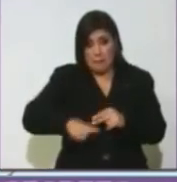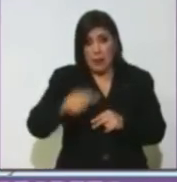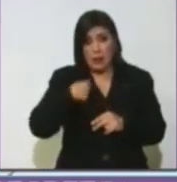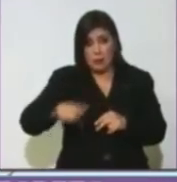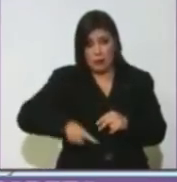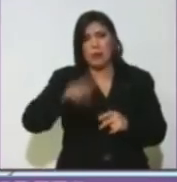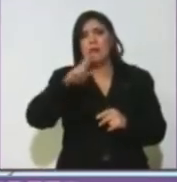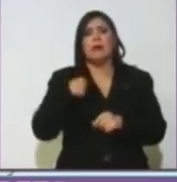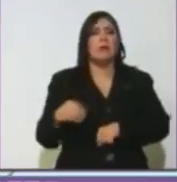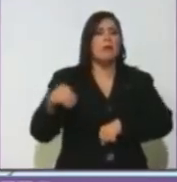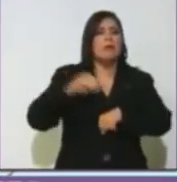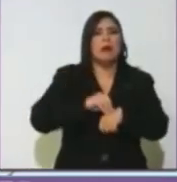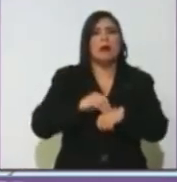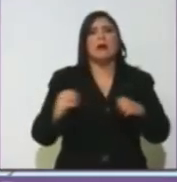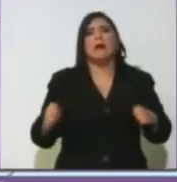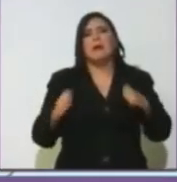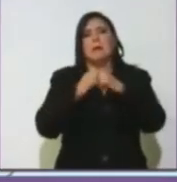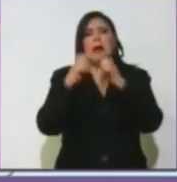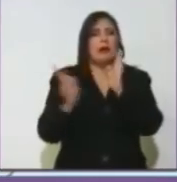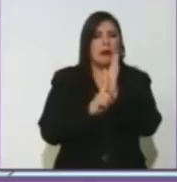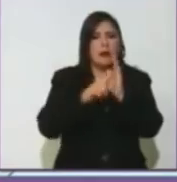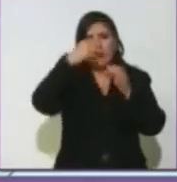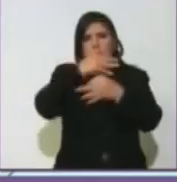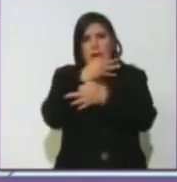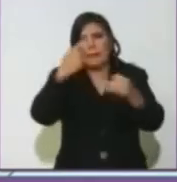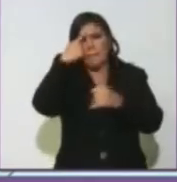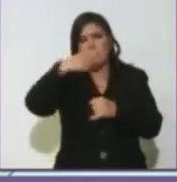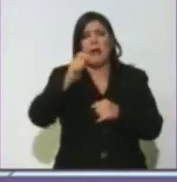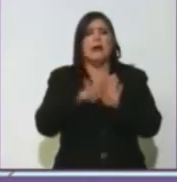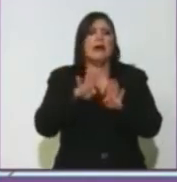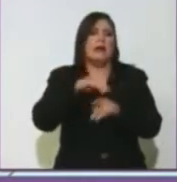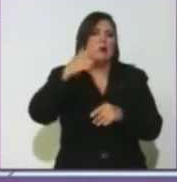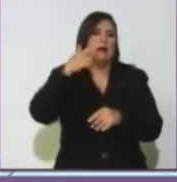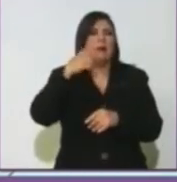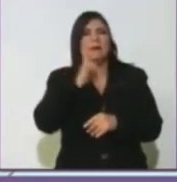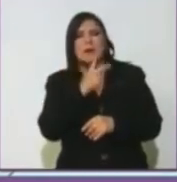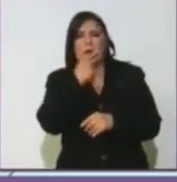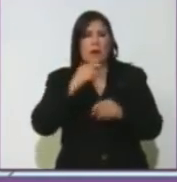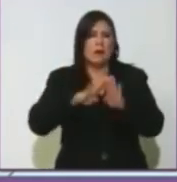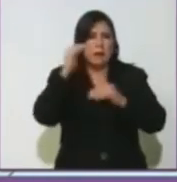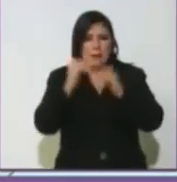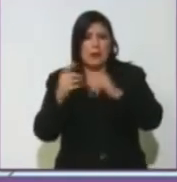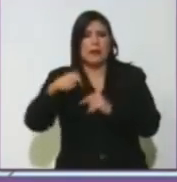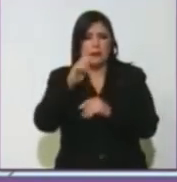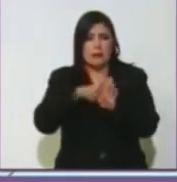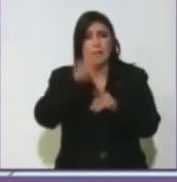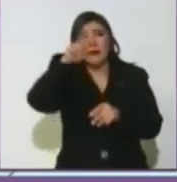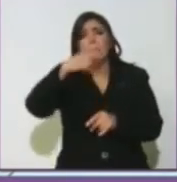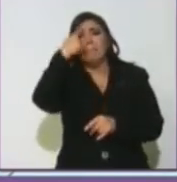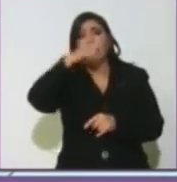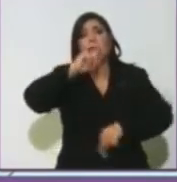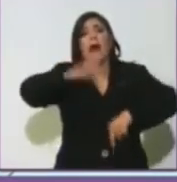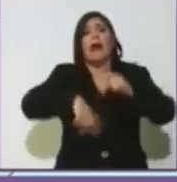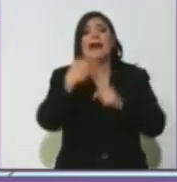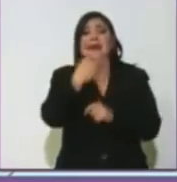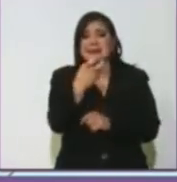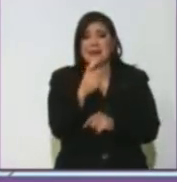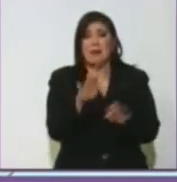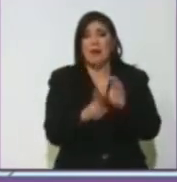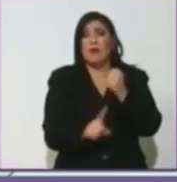podemos implementar acciones emergentes de manera conjunta con el gobierno federal para atacar este problema